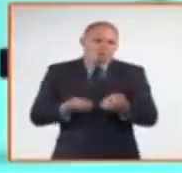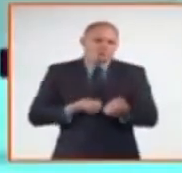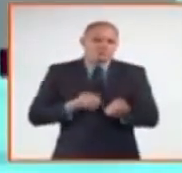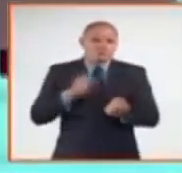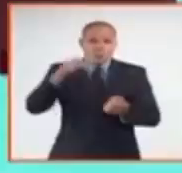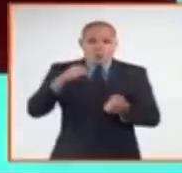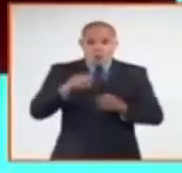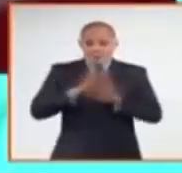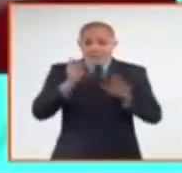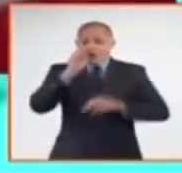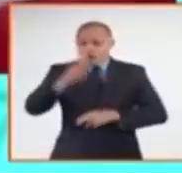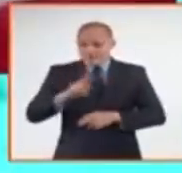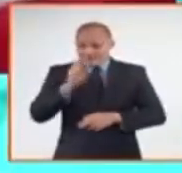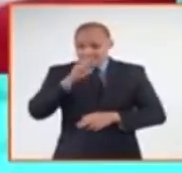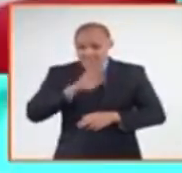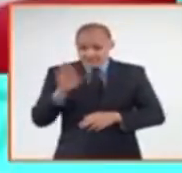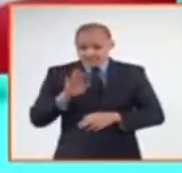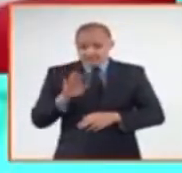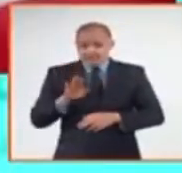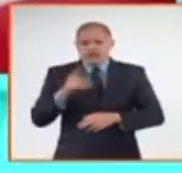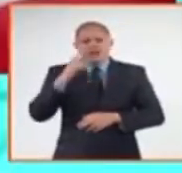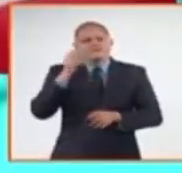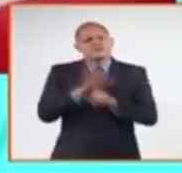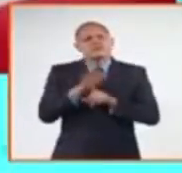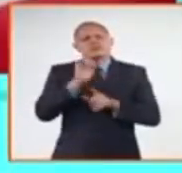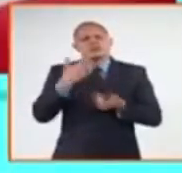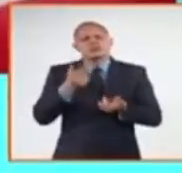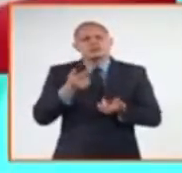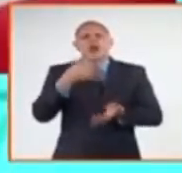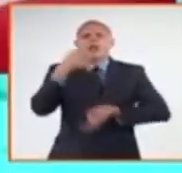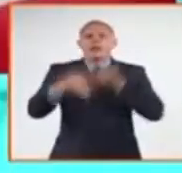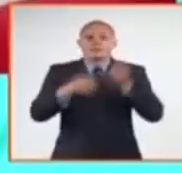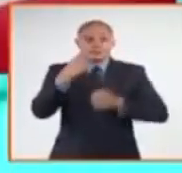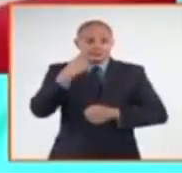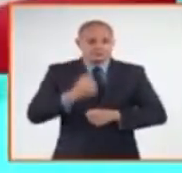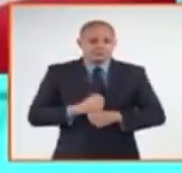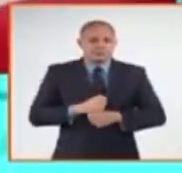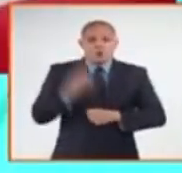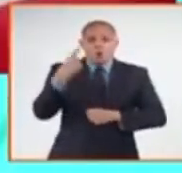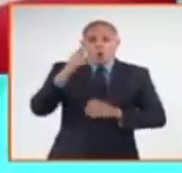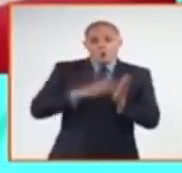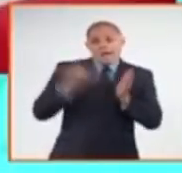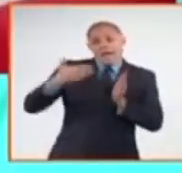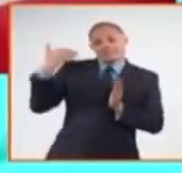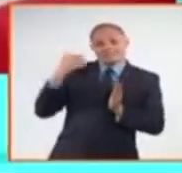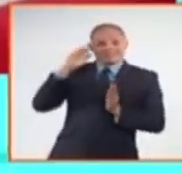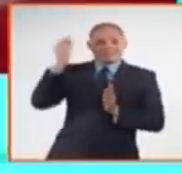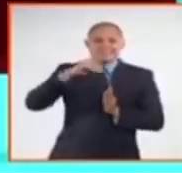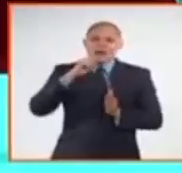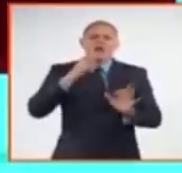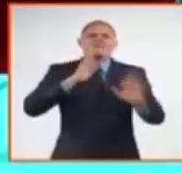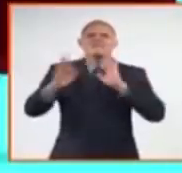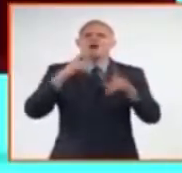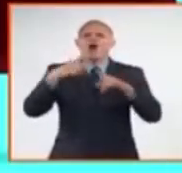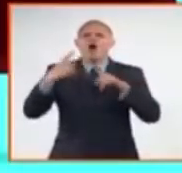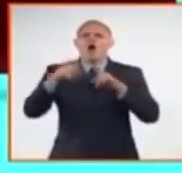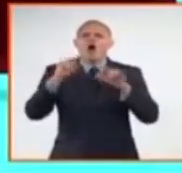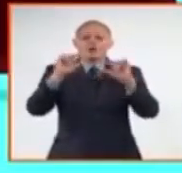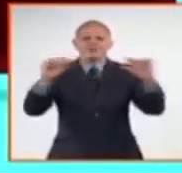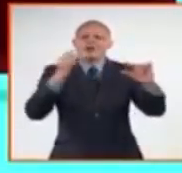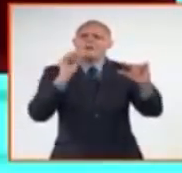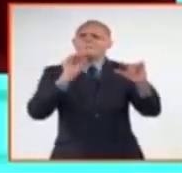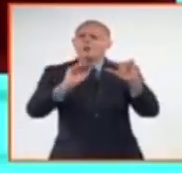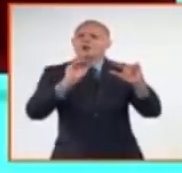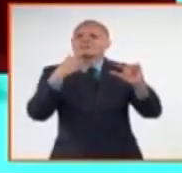de la novela un mes atrás la etiqueta ss cubas se hacía viral gracias al apoyo de